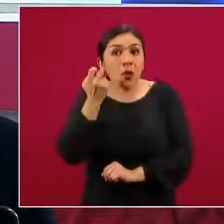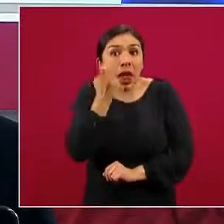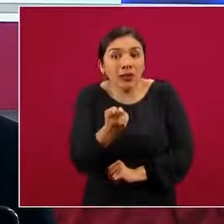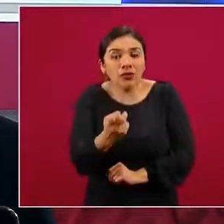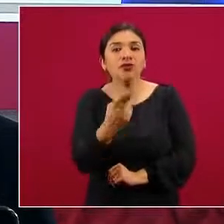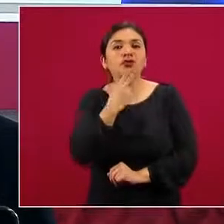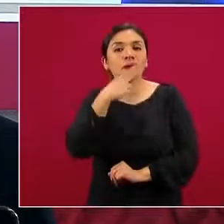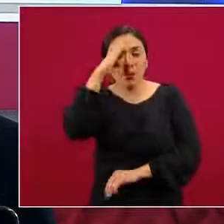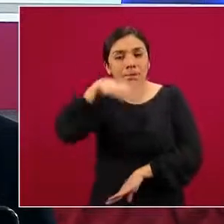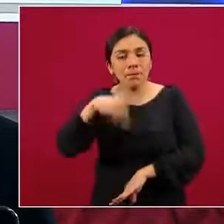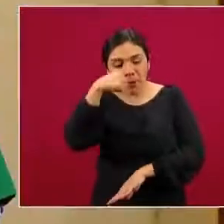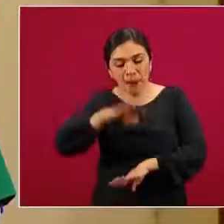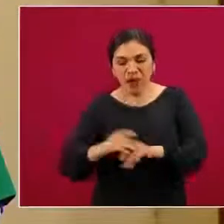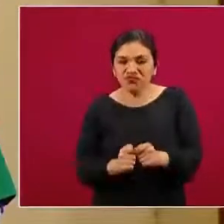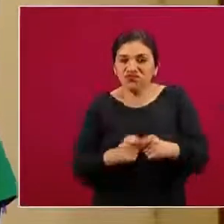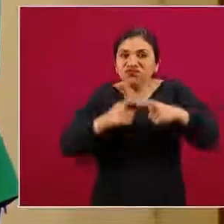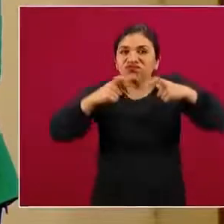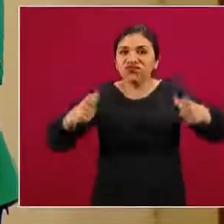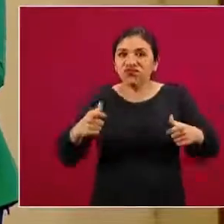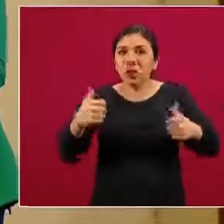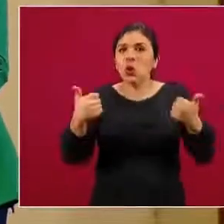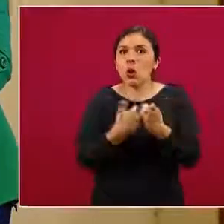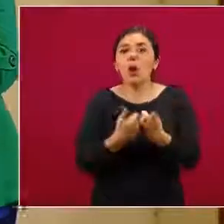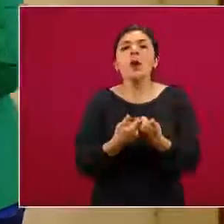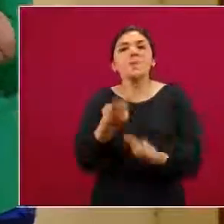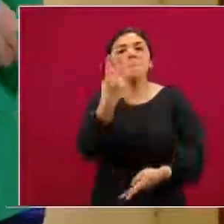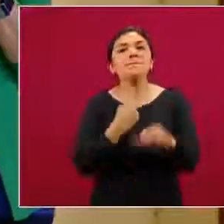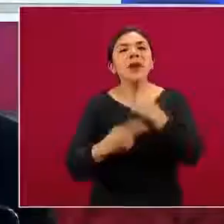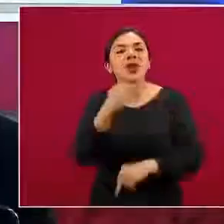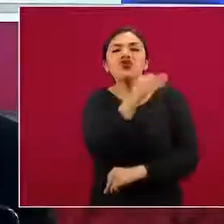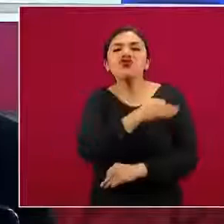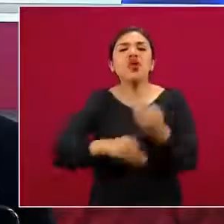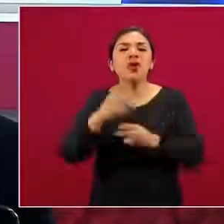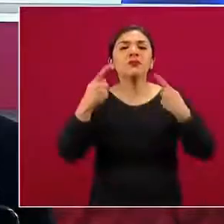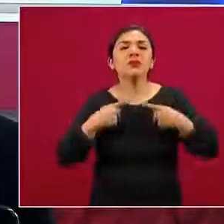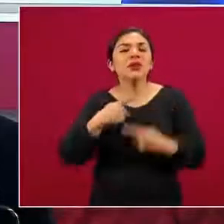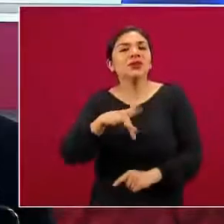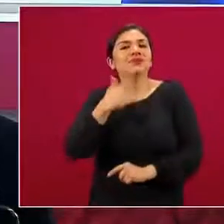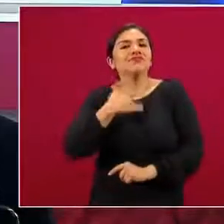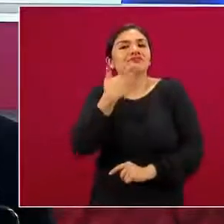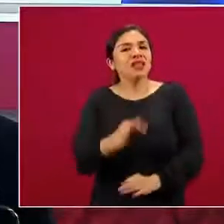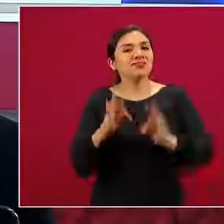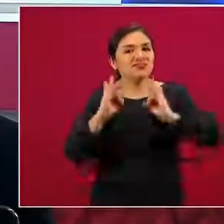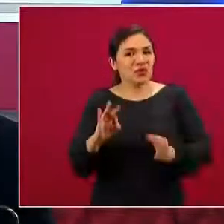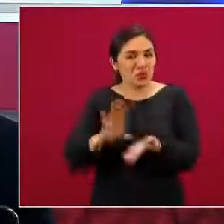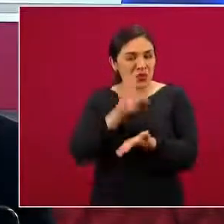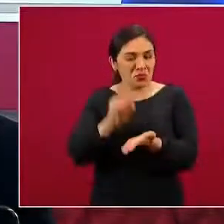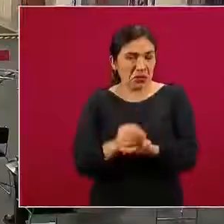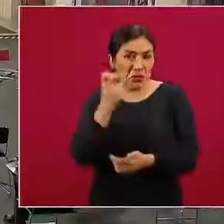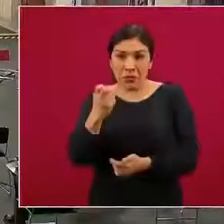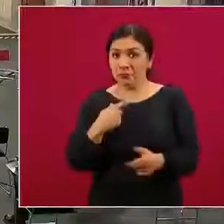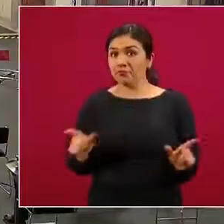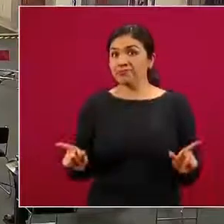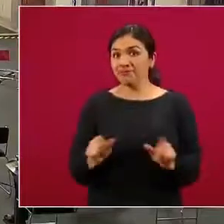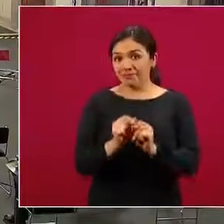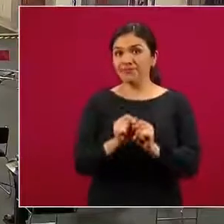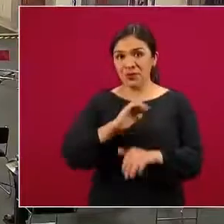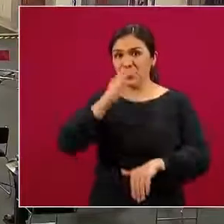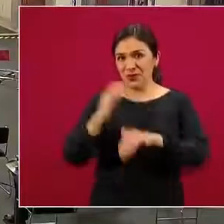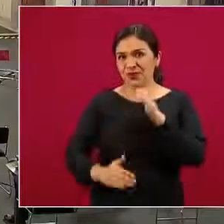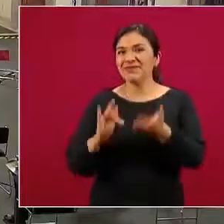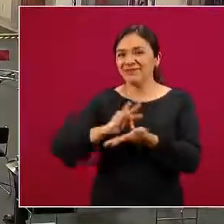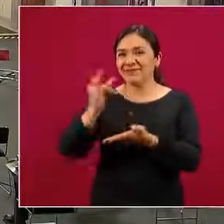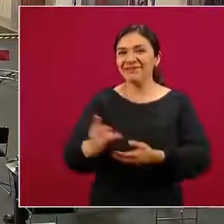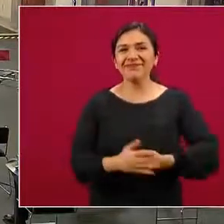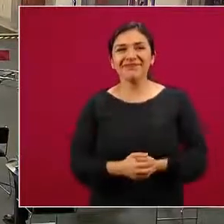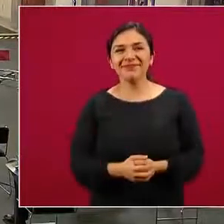crecer y promover el bienestar de todos y de todas. Yo creo que hasta ahí la última.